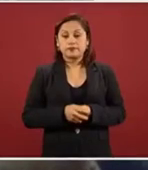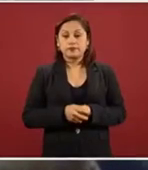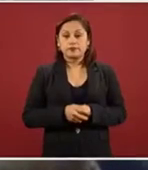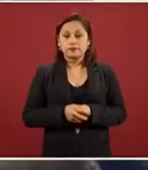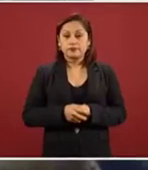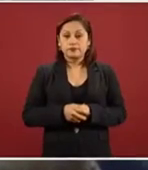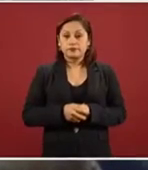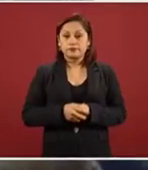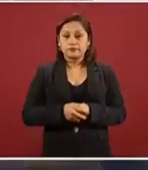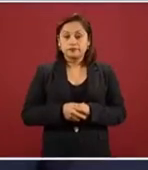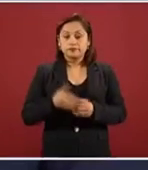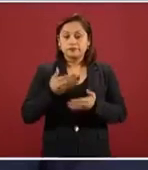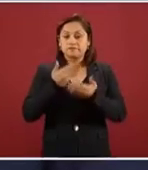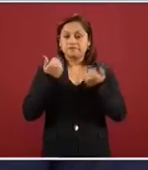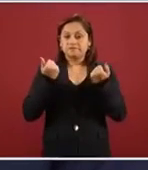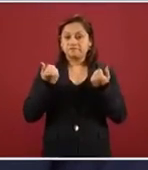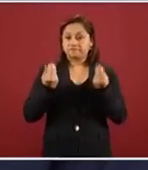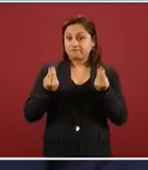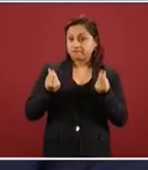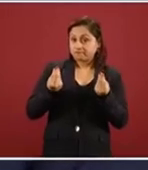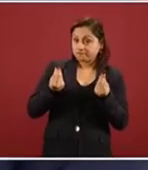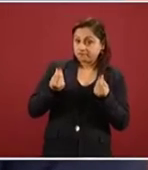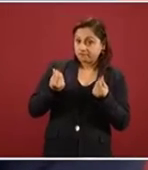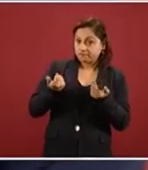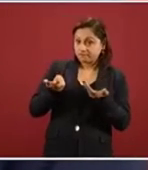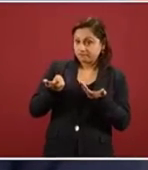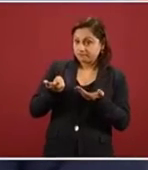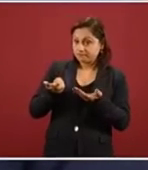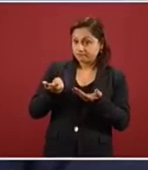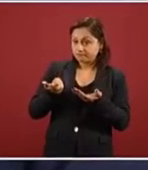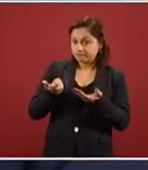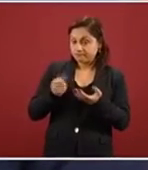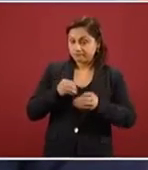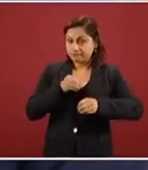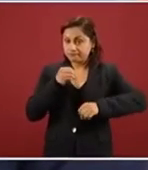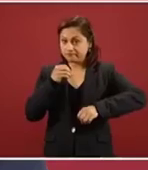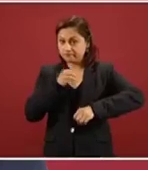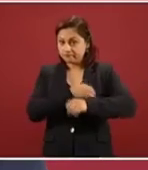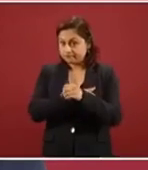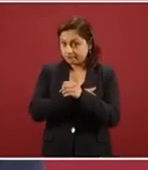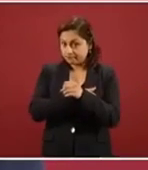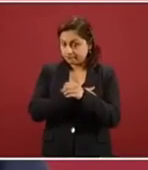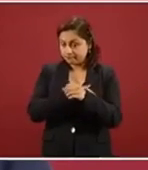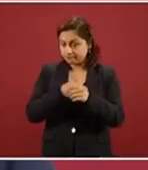en efectivo, en maletas,